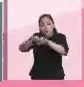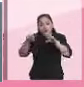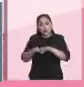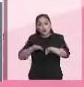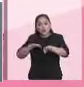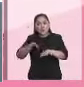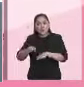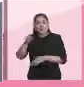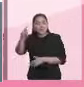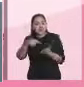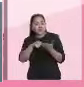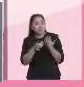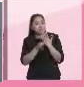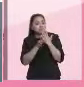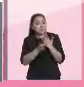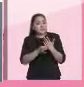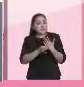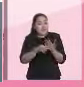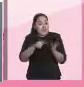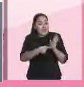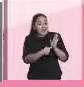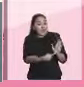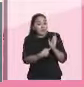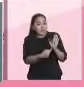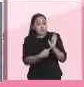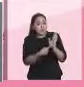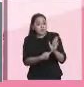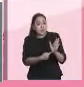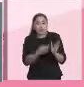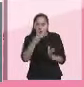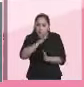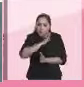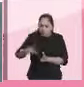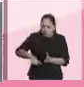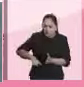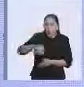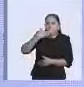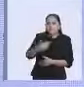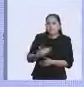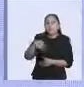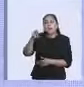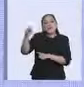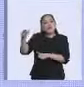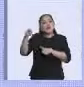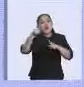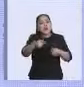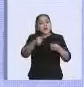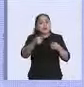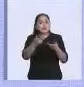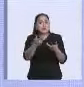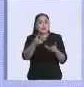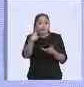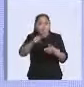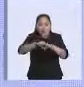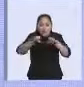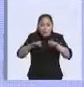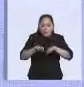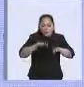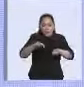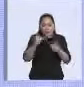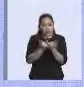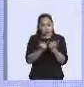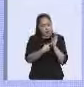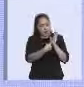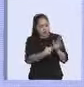se resuelve el problema de la corrupción y no ha contestado por qué no pudo contagiar ni siquiera a sus colaboradores más